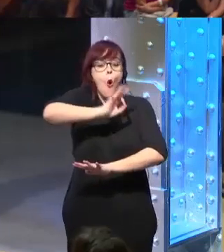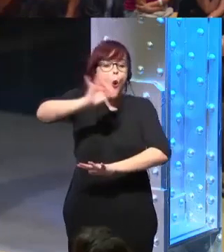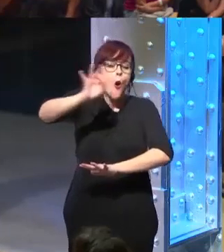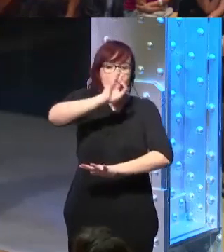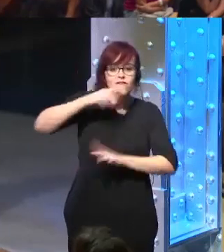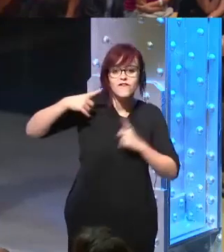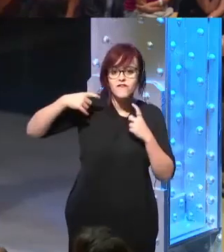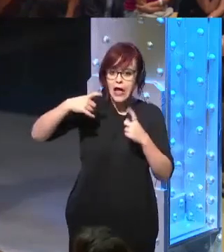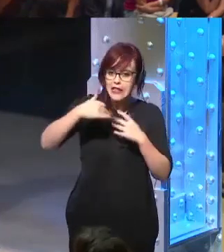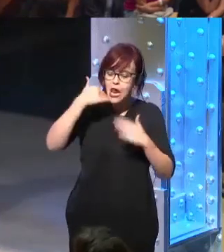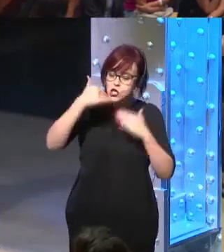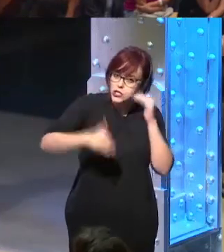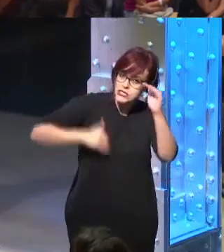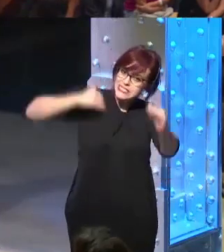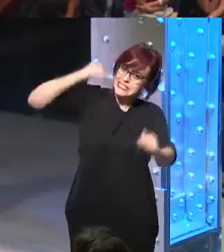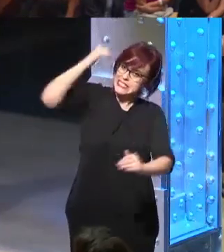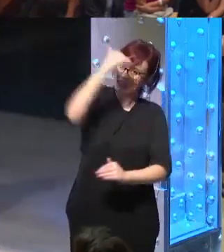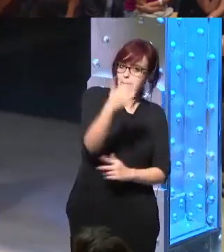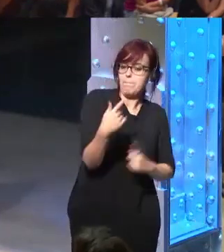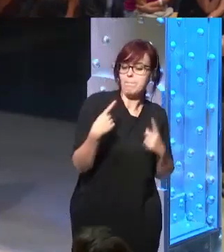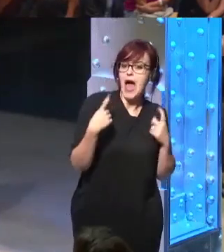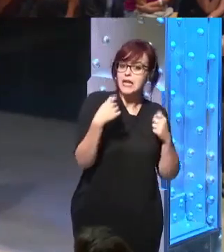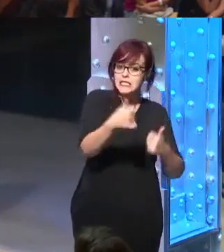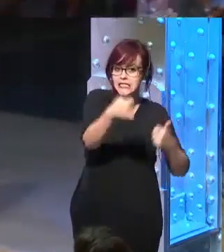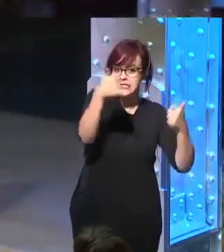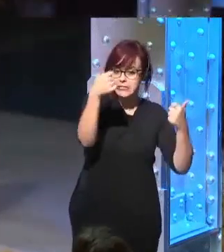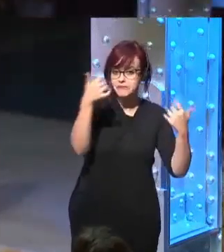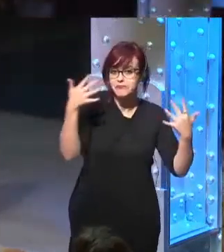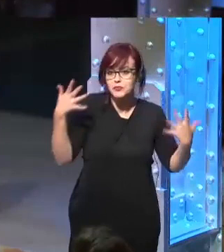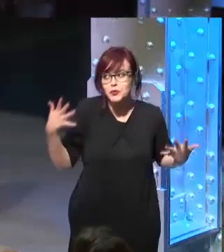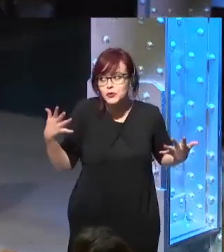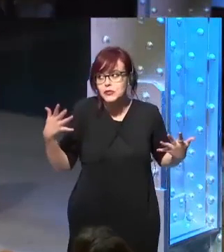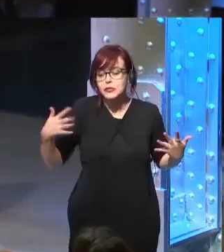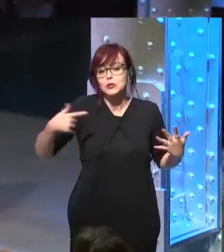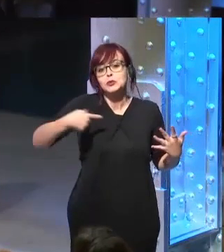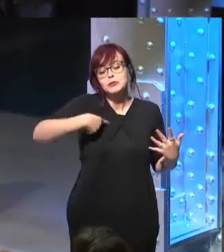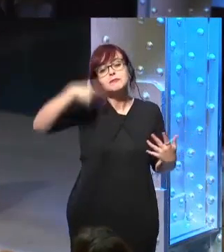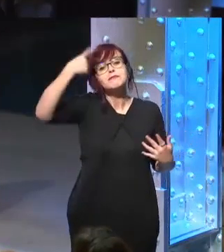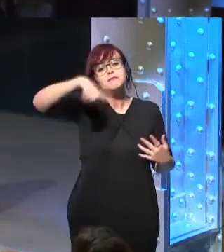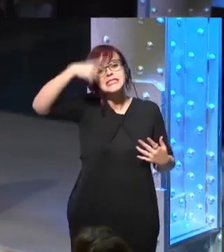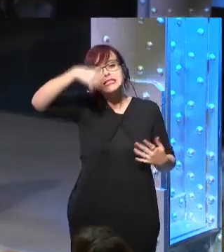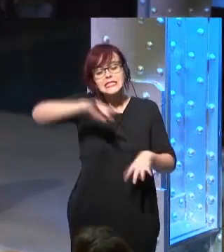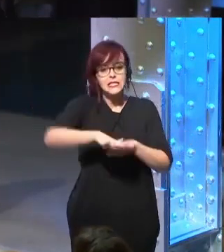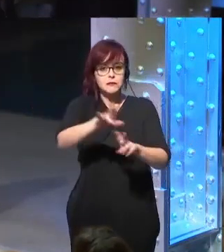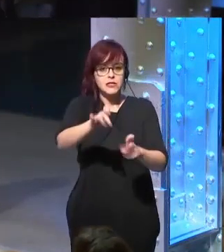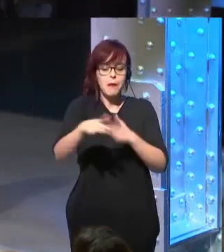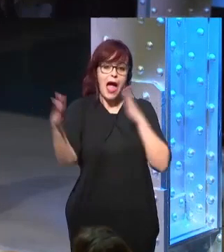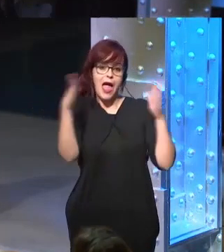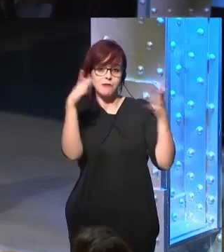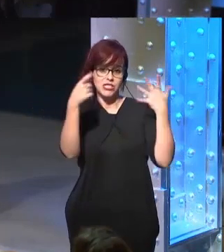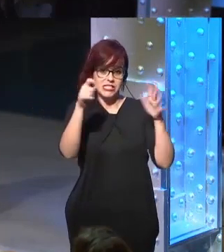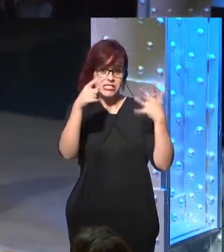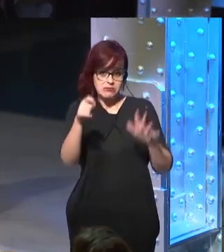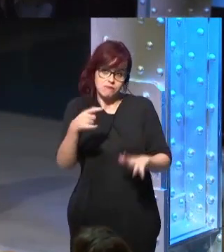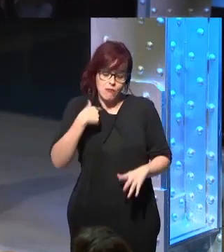un trabajo más grande todavía por hacer. Y yo tengo que decir que sé que esto es distinto a los años